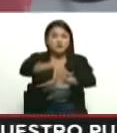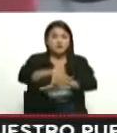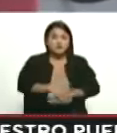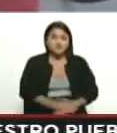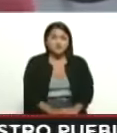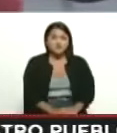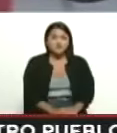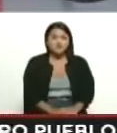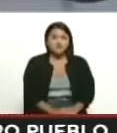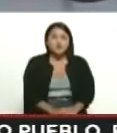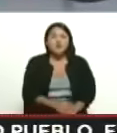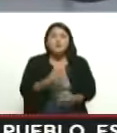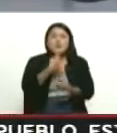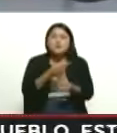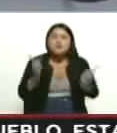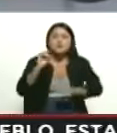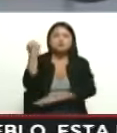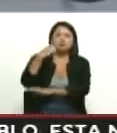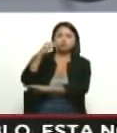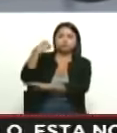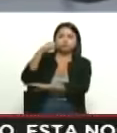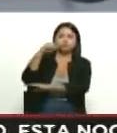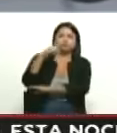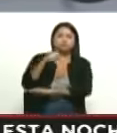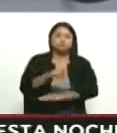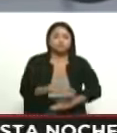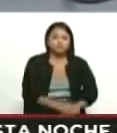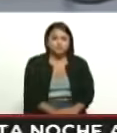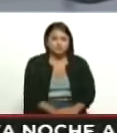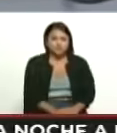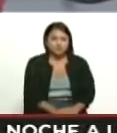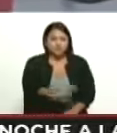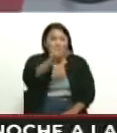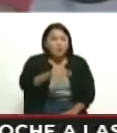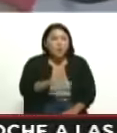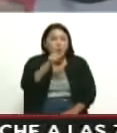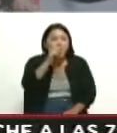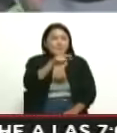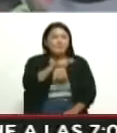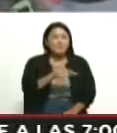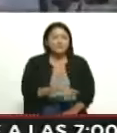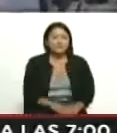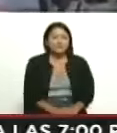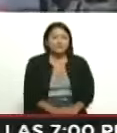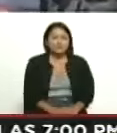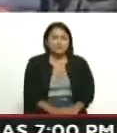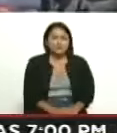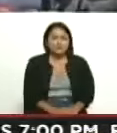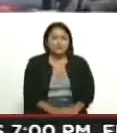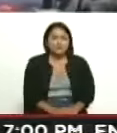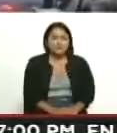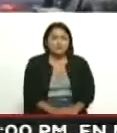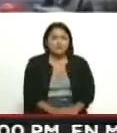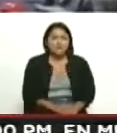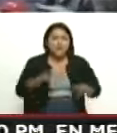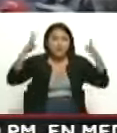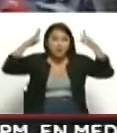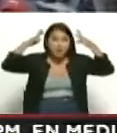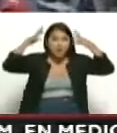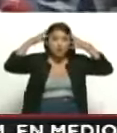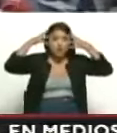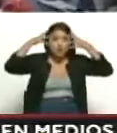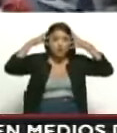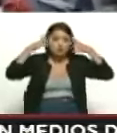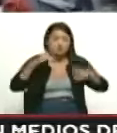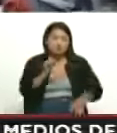Desobediencia la llamaron ellos. Un miserable delincuente que se llama Antonio Ledezma, muy